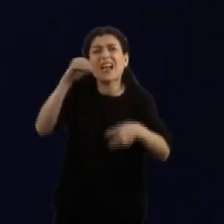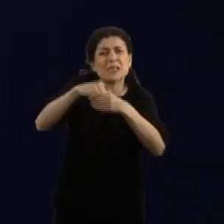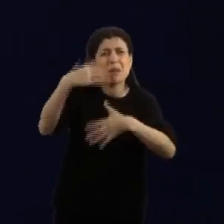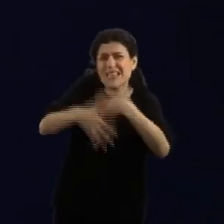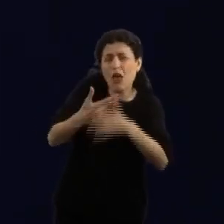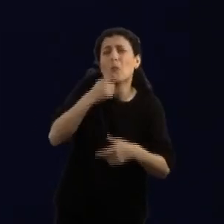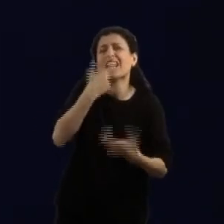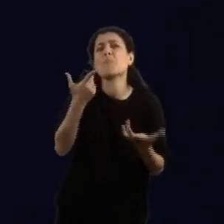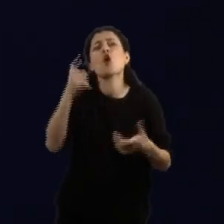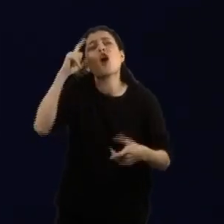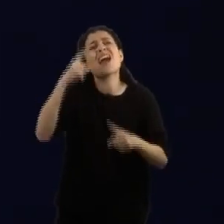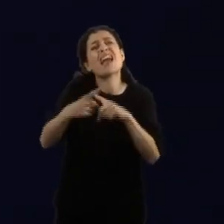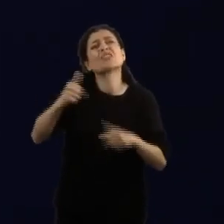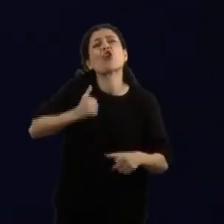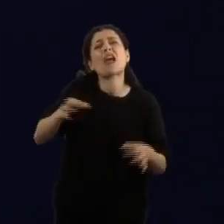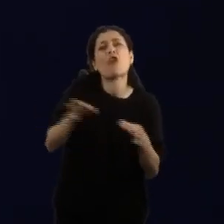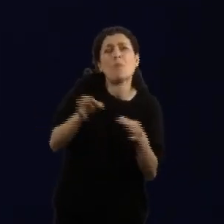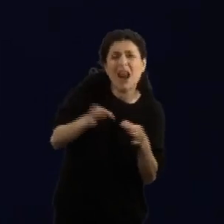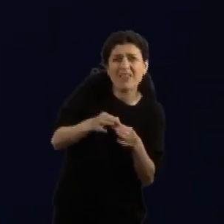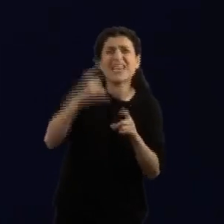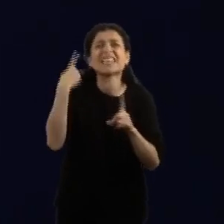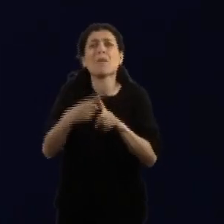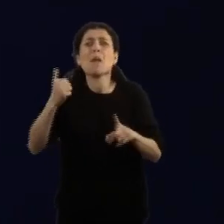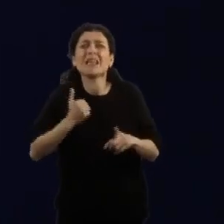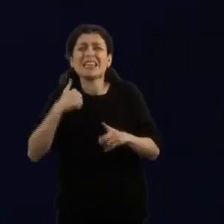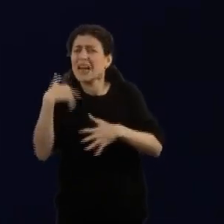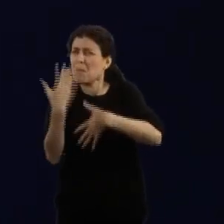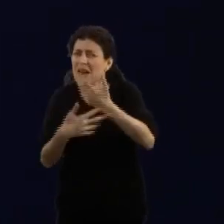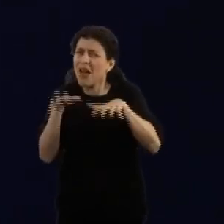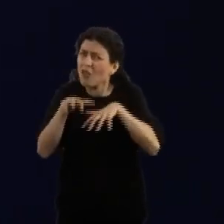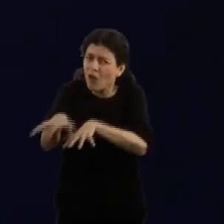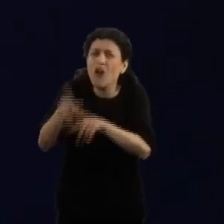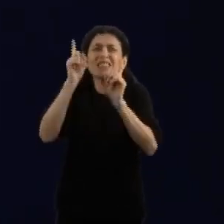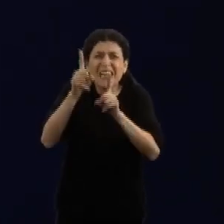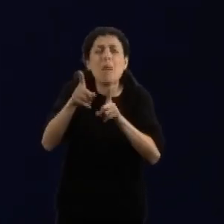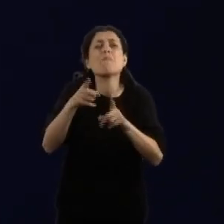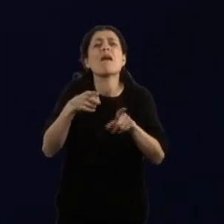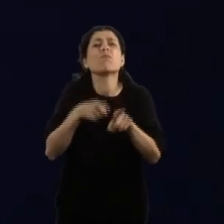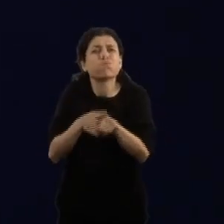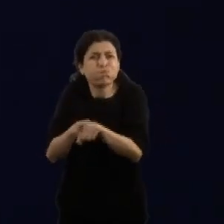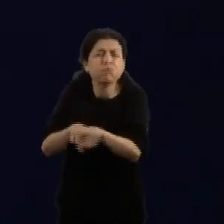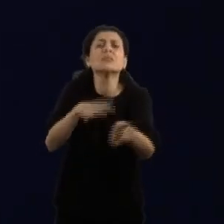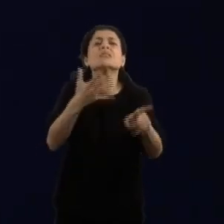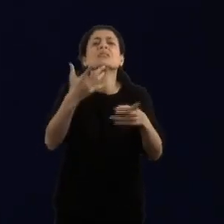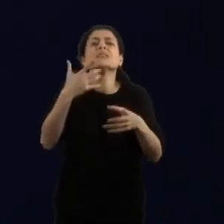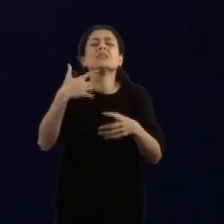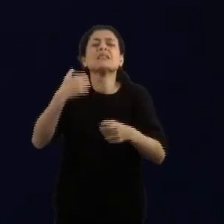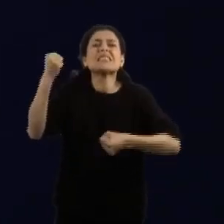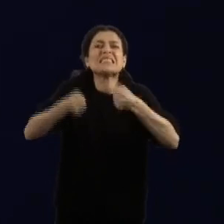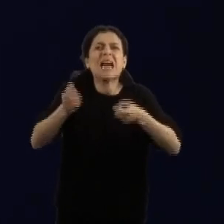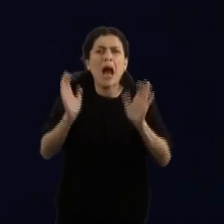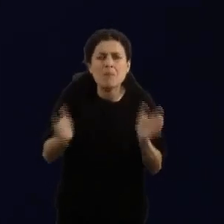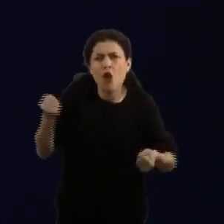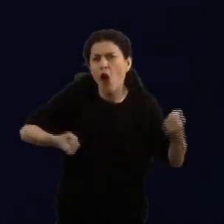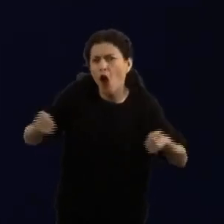hasta la última persona que ha desfilado, incluso los tanques, incluso los camiones, incluso los helicópteros, incluso